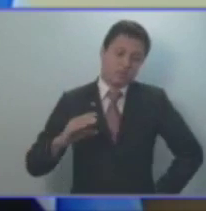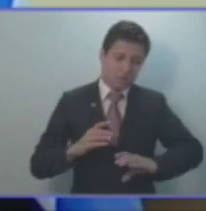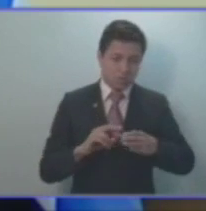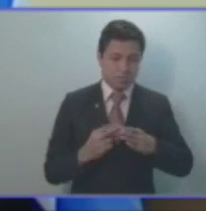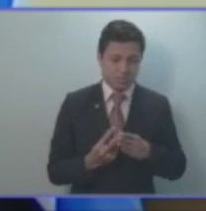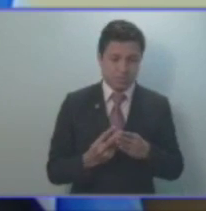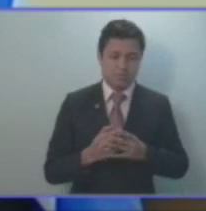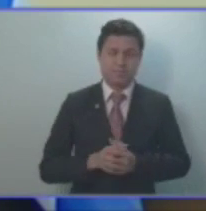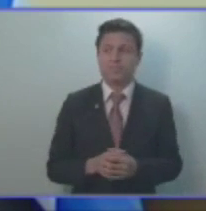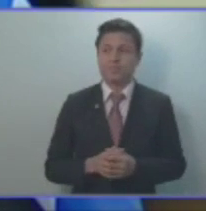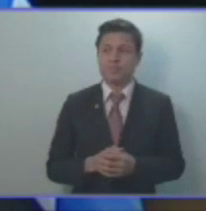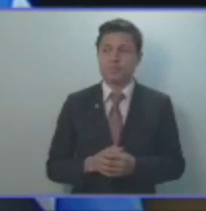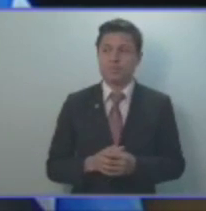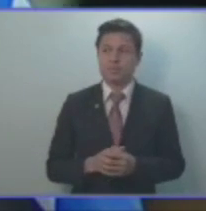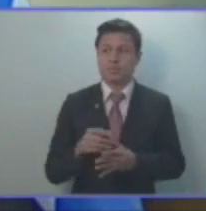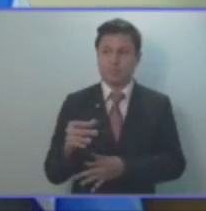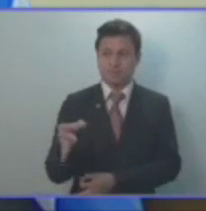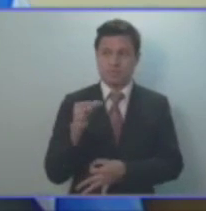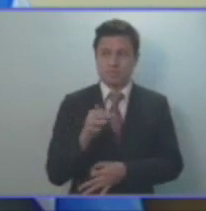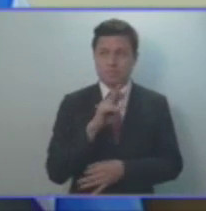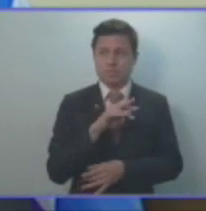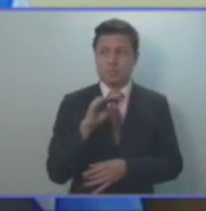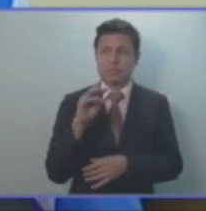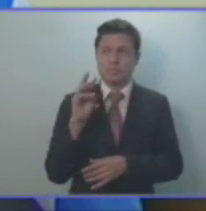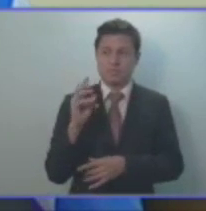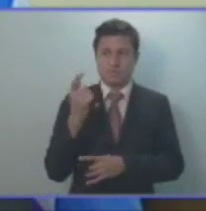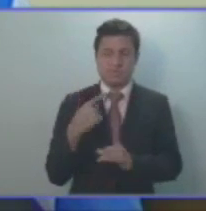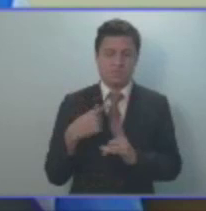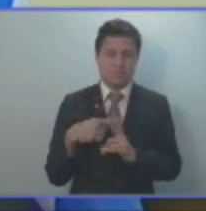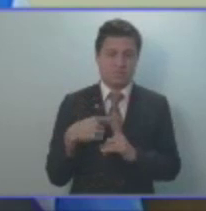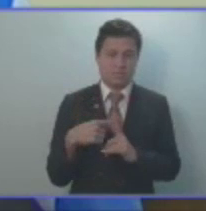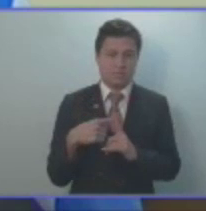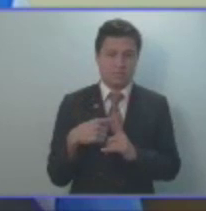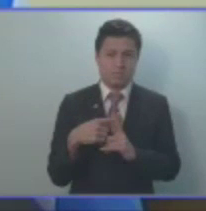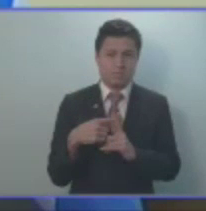comisión recibió con fecha 26 de